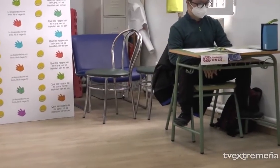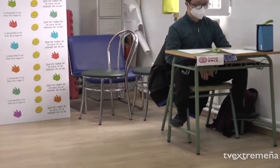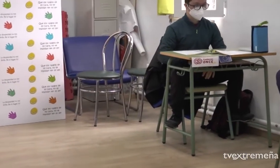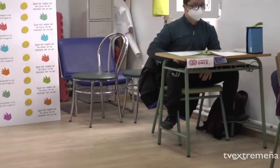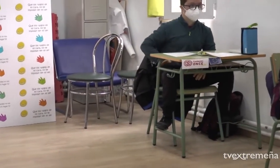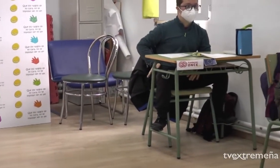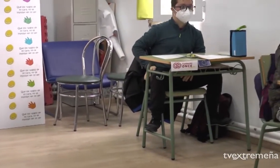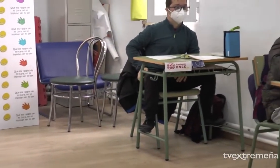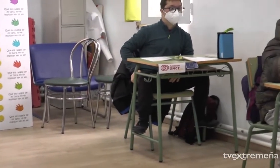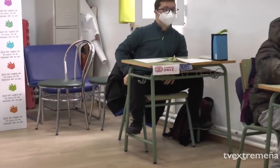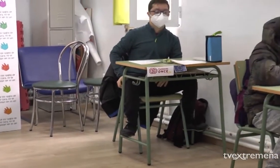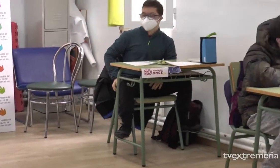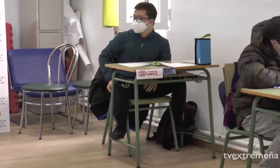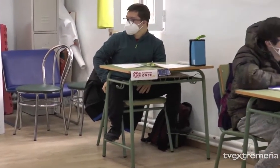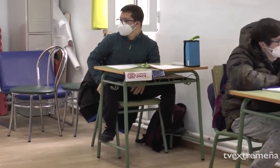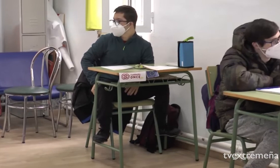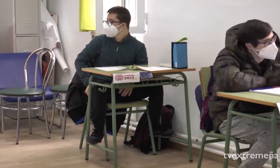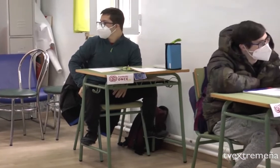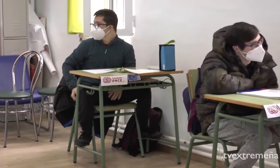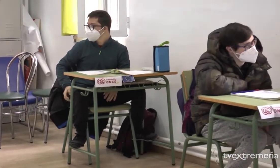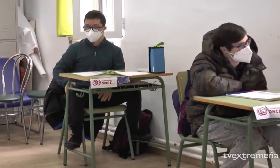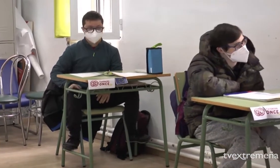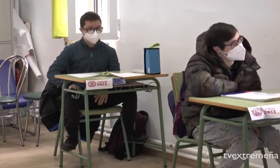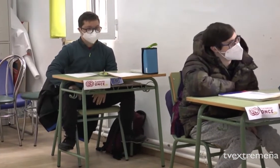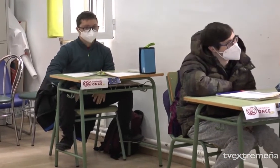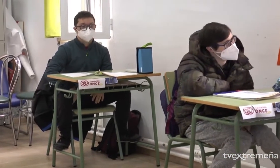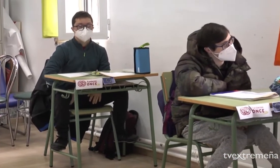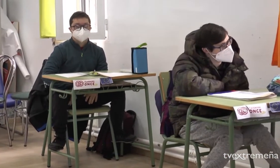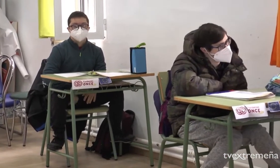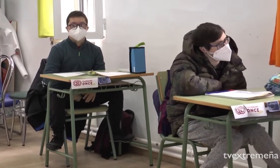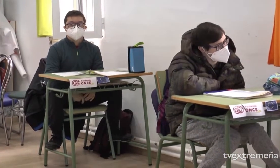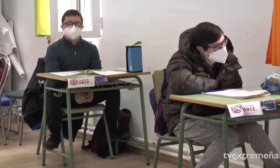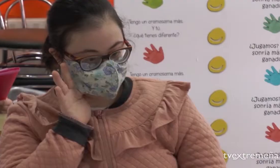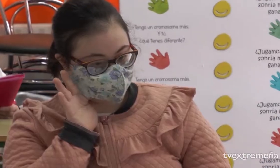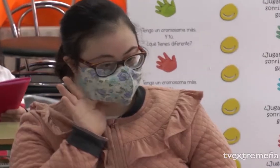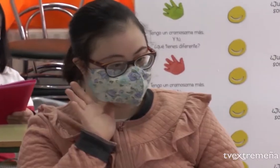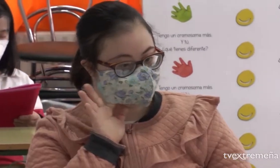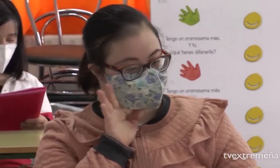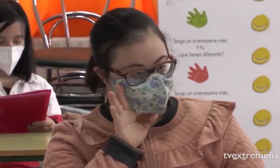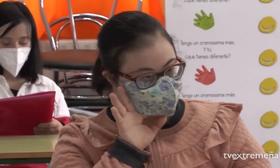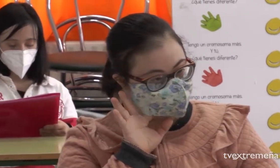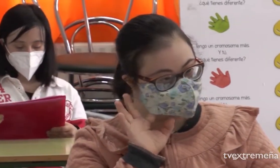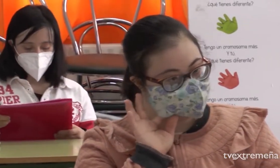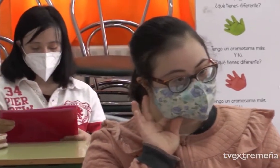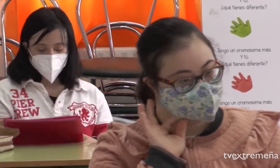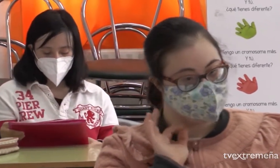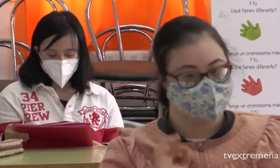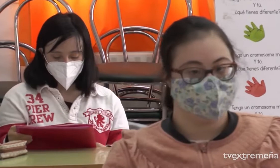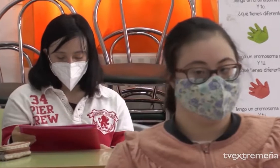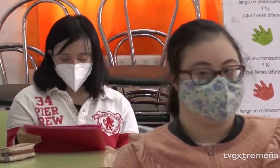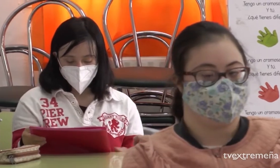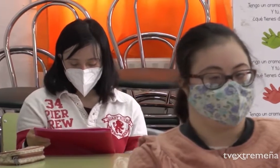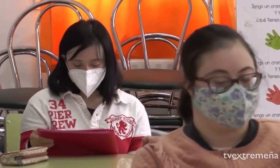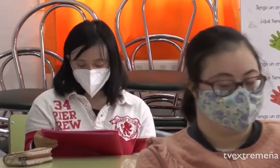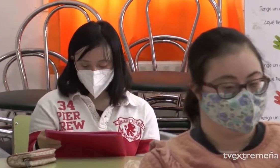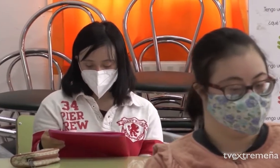Fuera de este programa, Down Mérida ha logrado insertar laboralmente a varios usuarios del centro y hay concertadas otras contrataciones